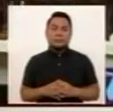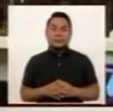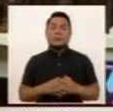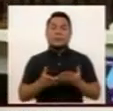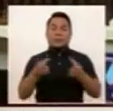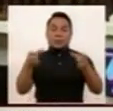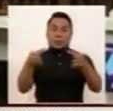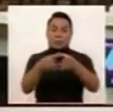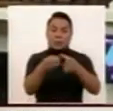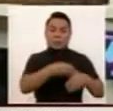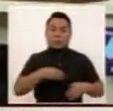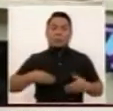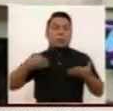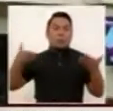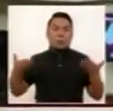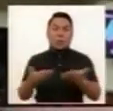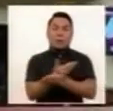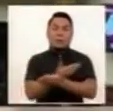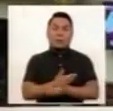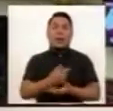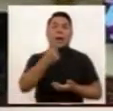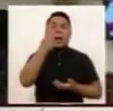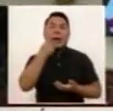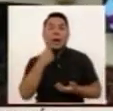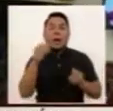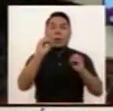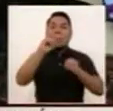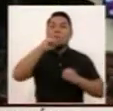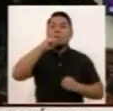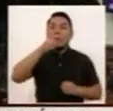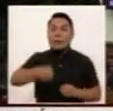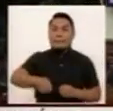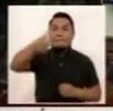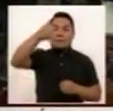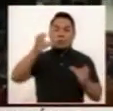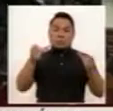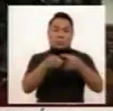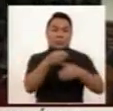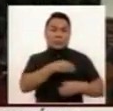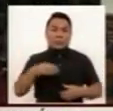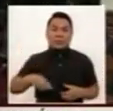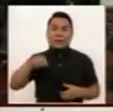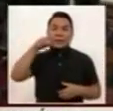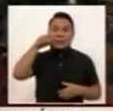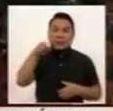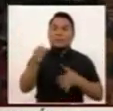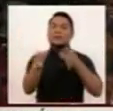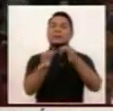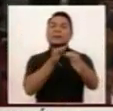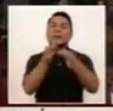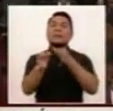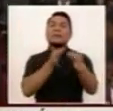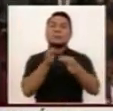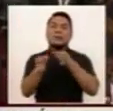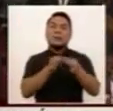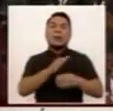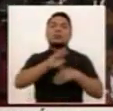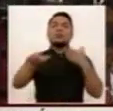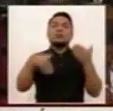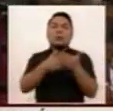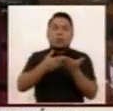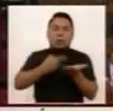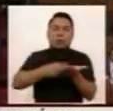él o la presidenta del Consejo de Ministros dará el detalle de las políticas de Estado que